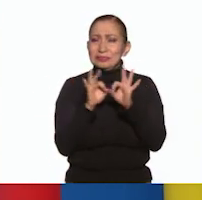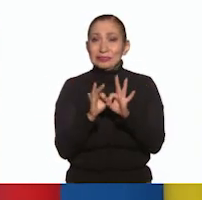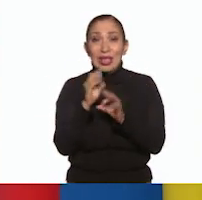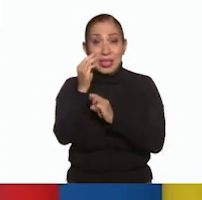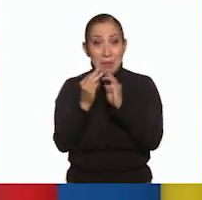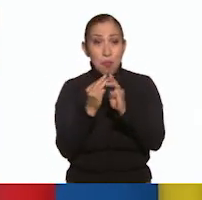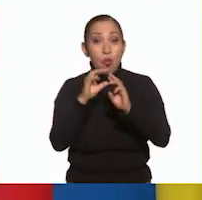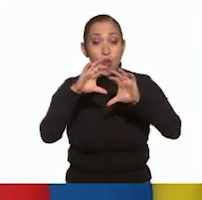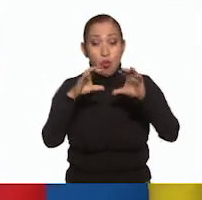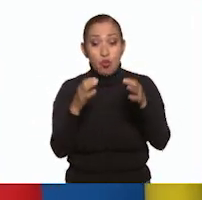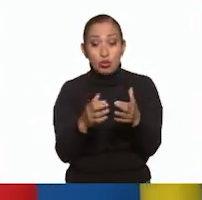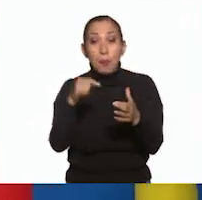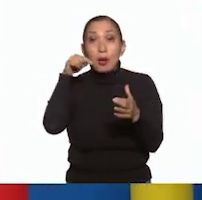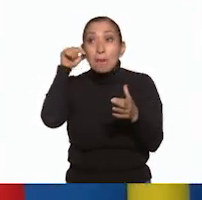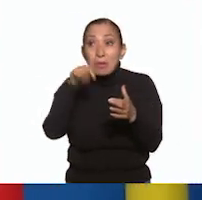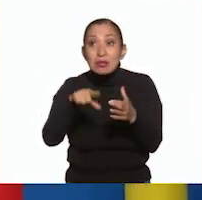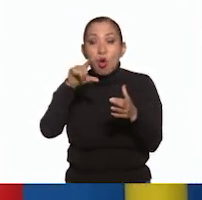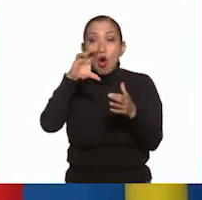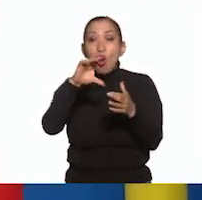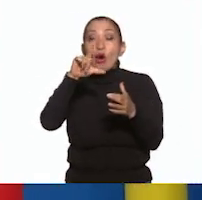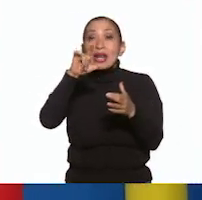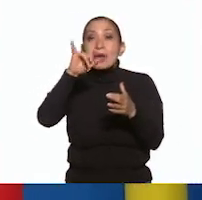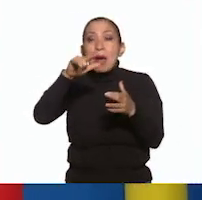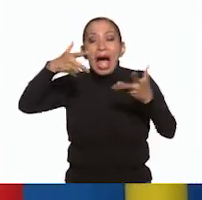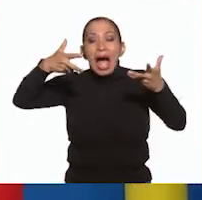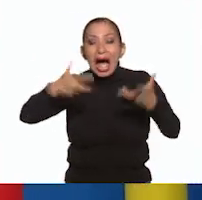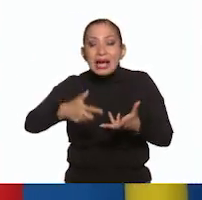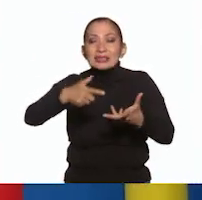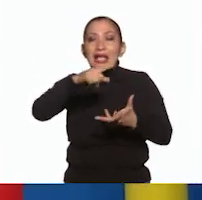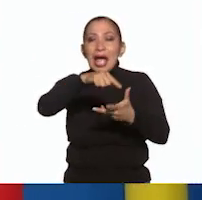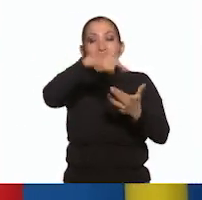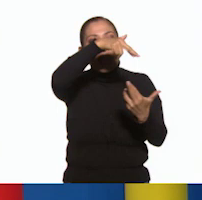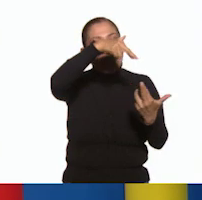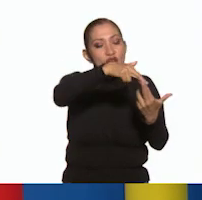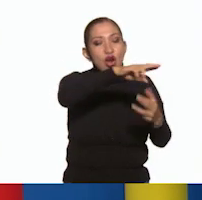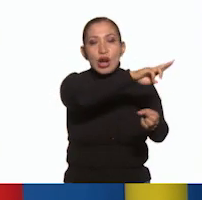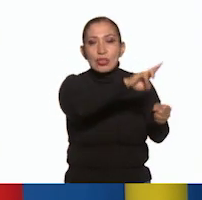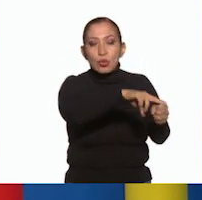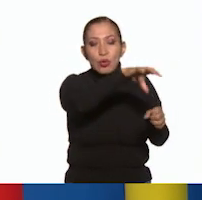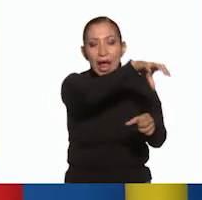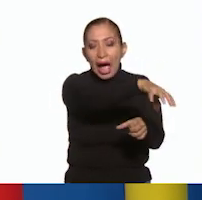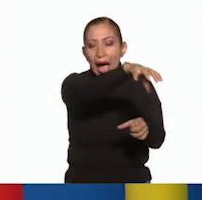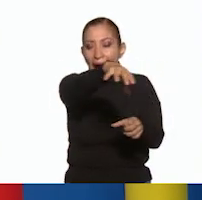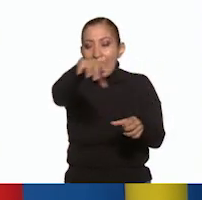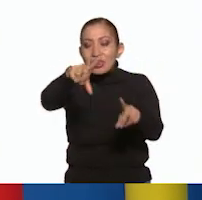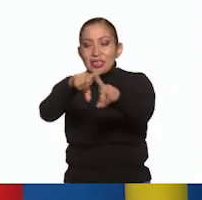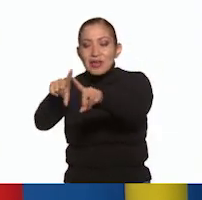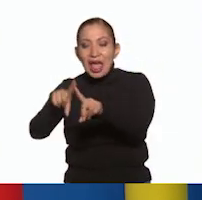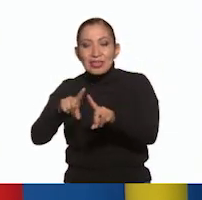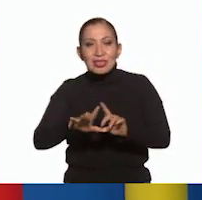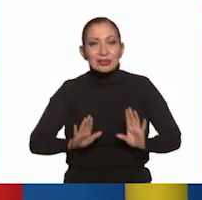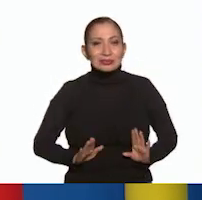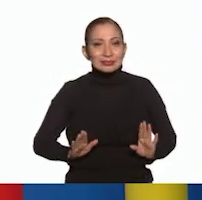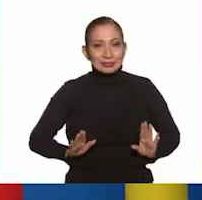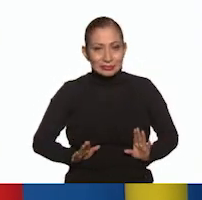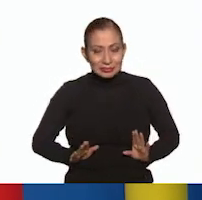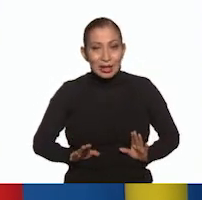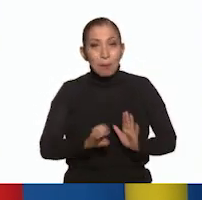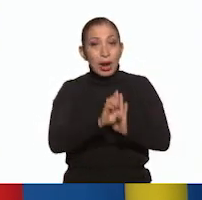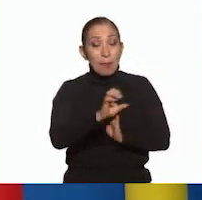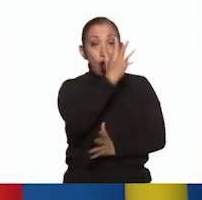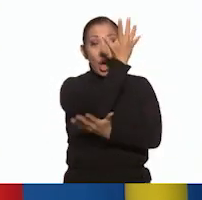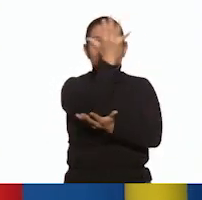del planeta, ya que a partir de este se desarrollan regiones naturales con distintas características, como